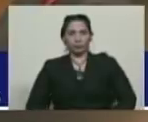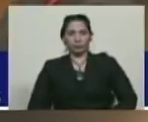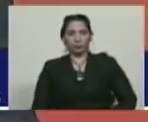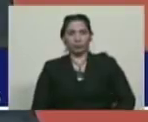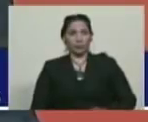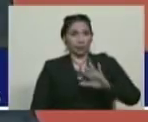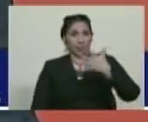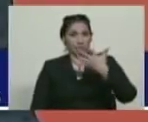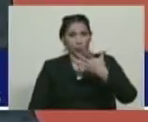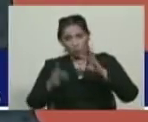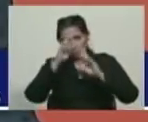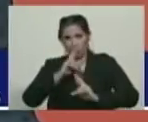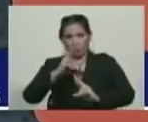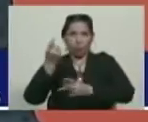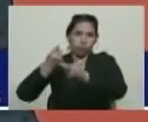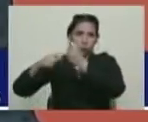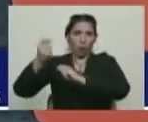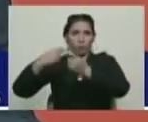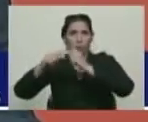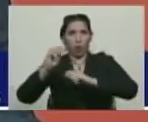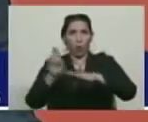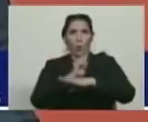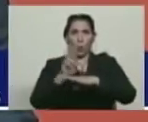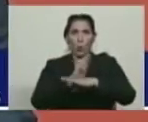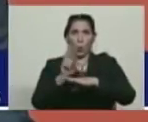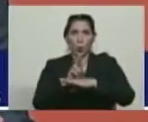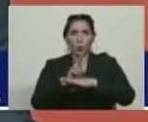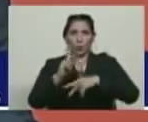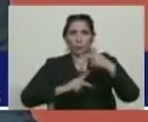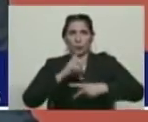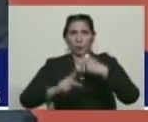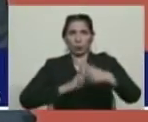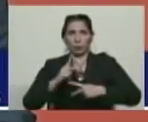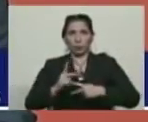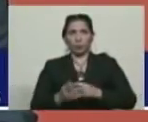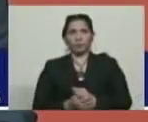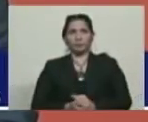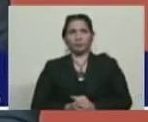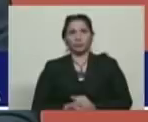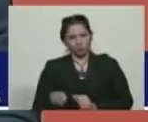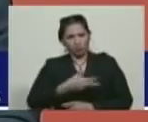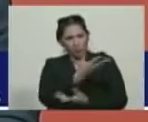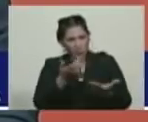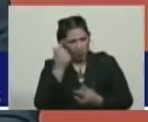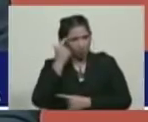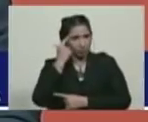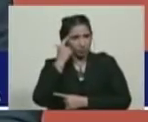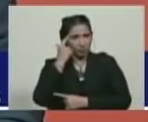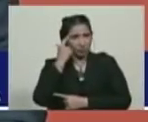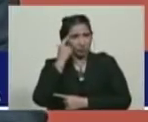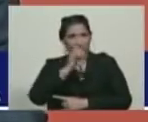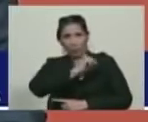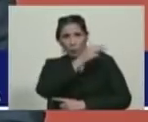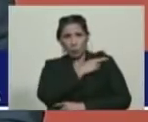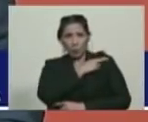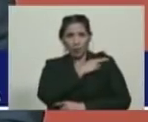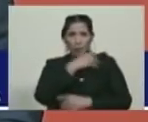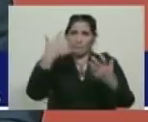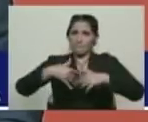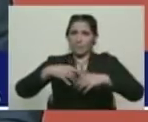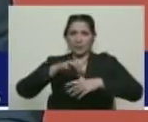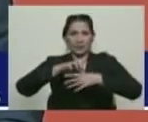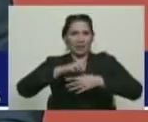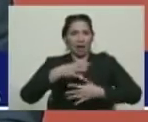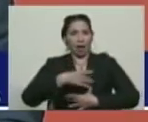respetar la comercialización y uso de los subproductos ustedes saben que los dueños de los mataderos lo que más les